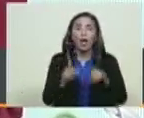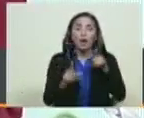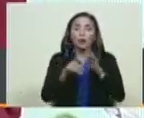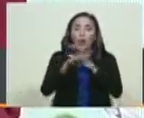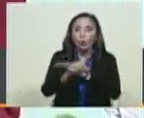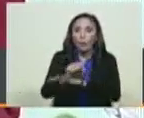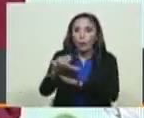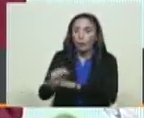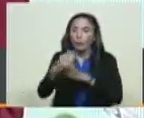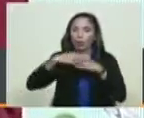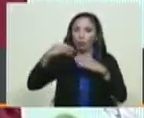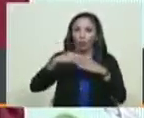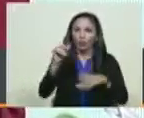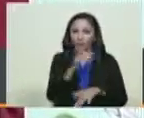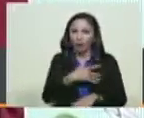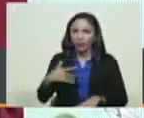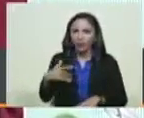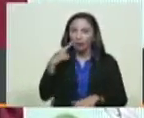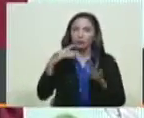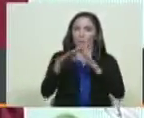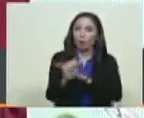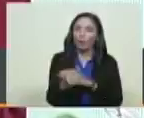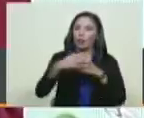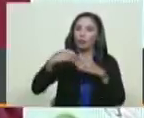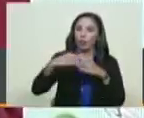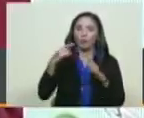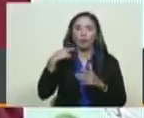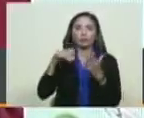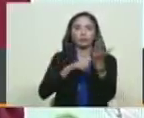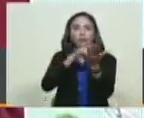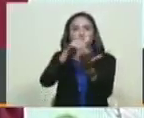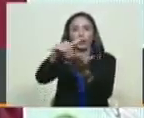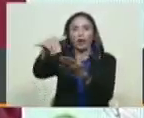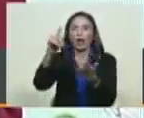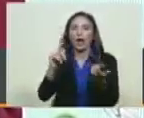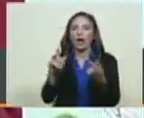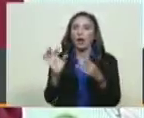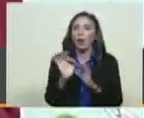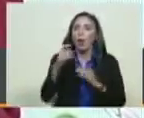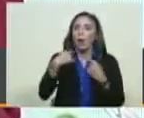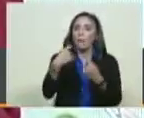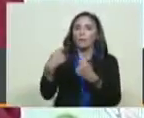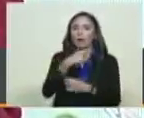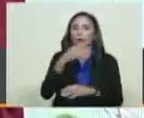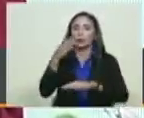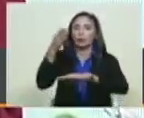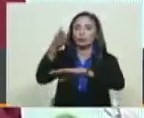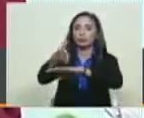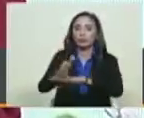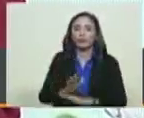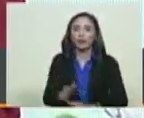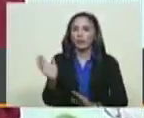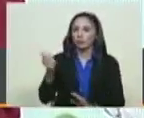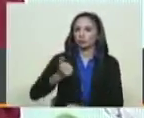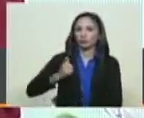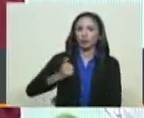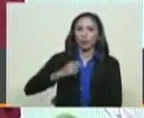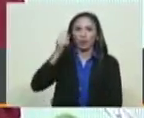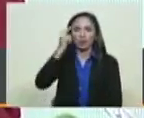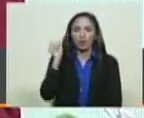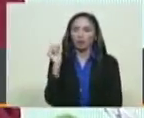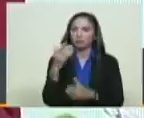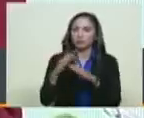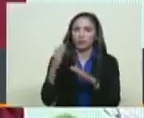dólares para pagar algo para viajar puede ir al día con el día que quiera